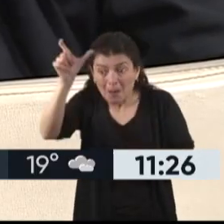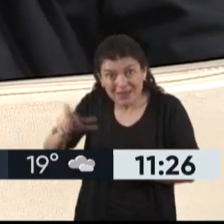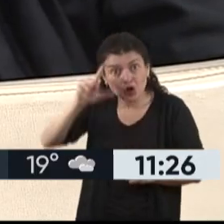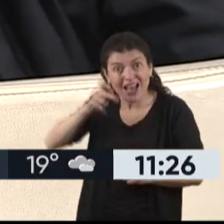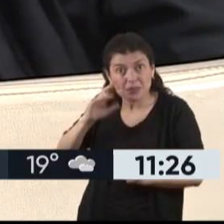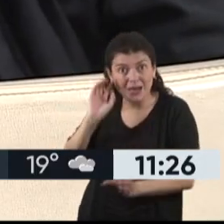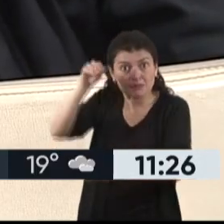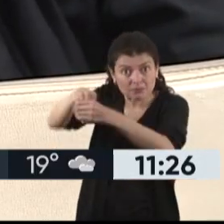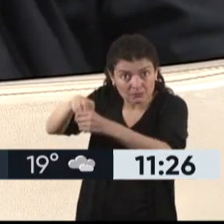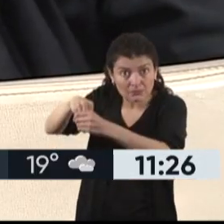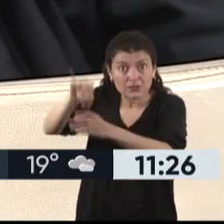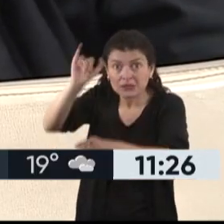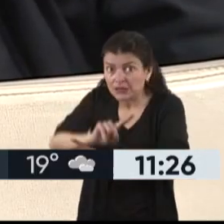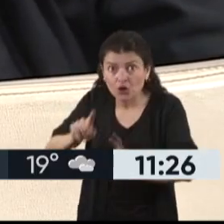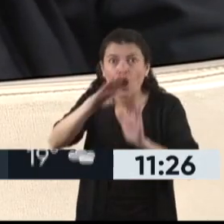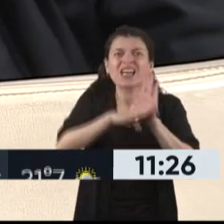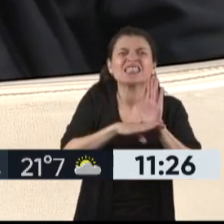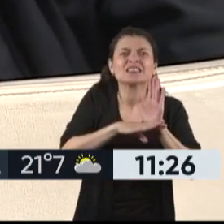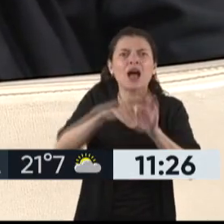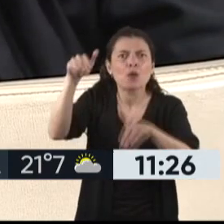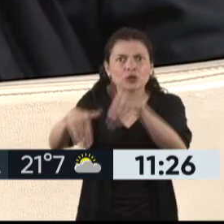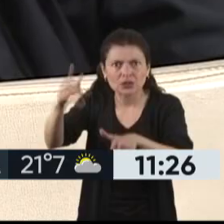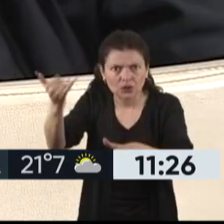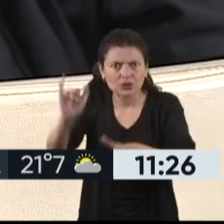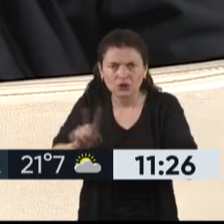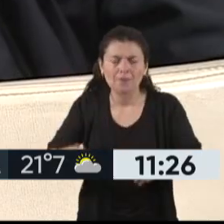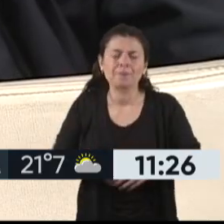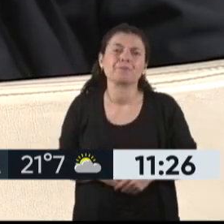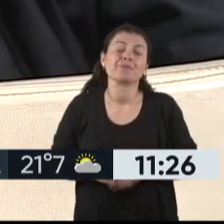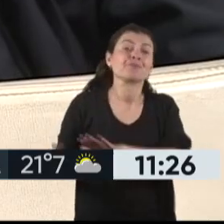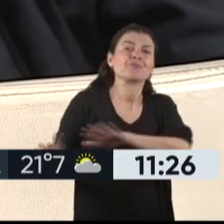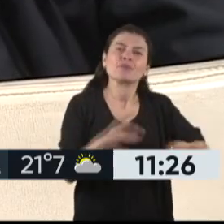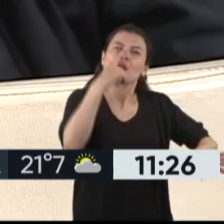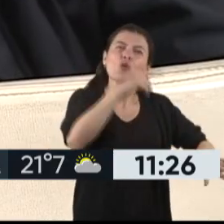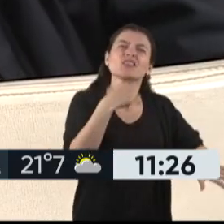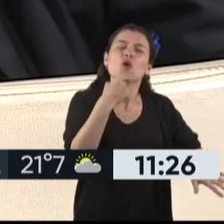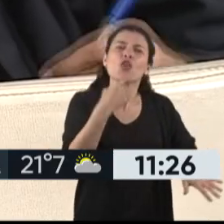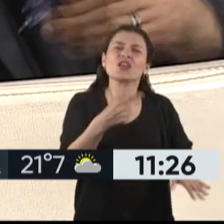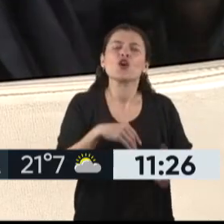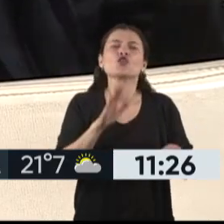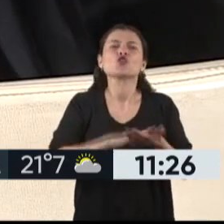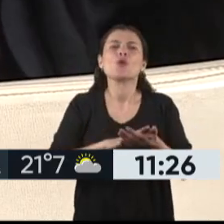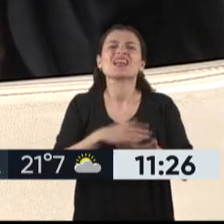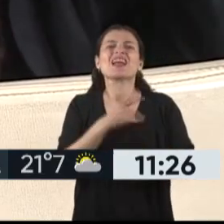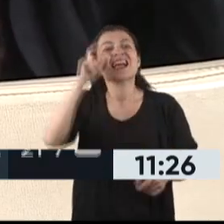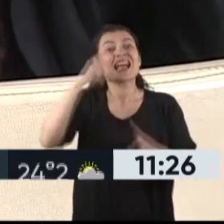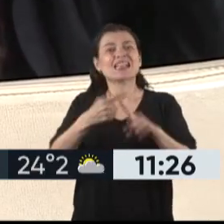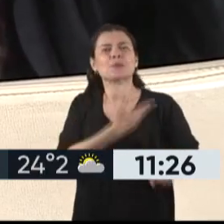pregunta que tiene que ver con la agenda del presidente hoy, la reunión con el expresidente Macri. Te quiero consultar